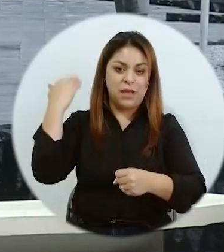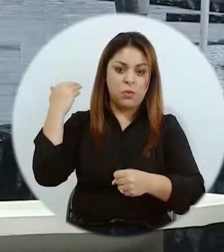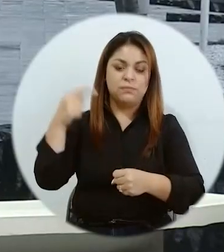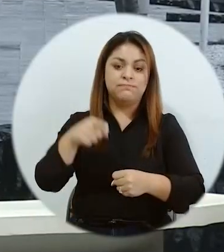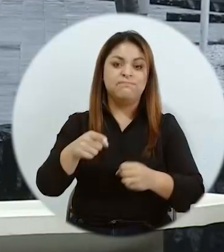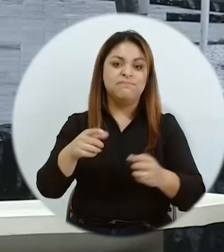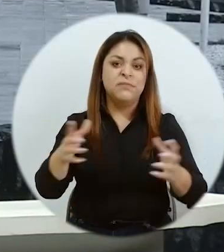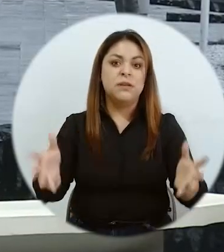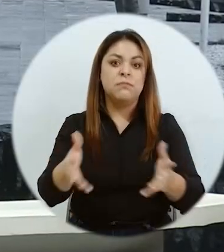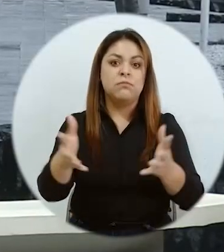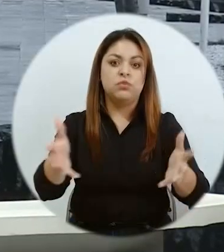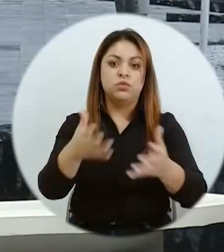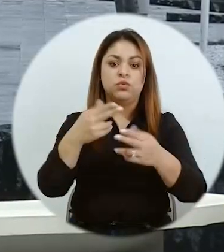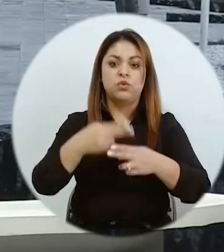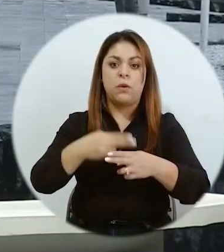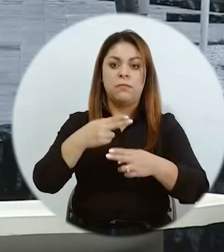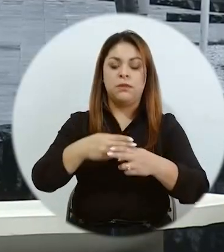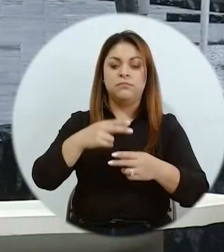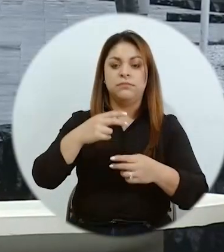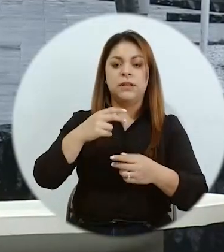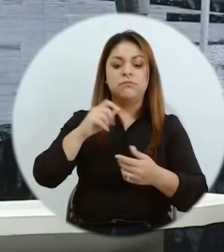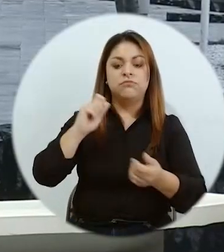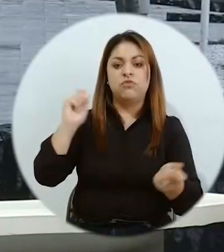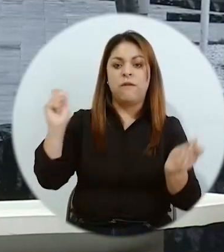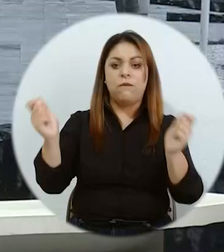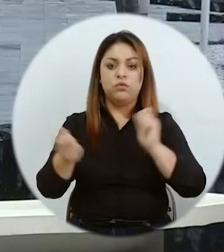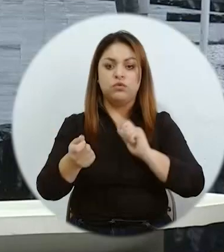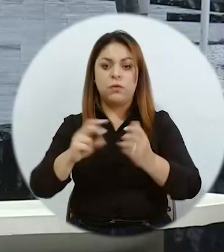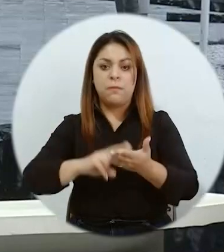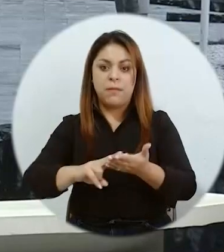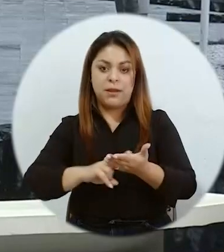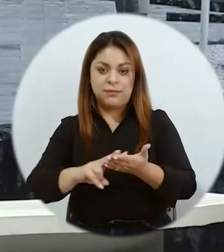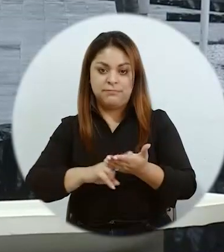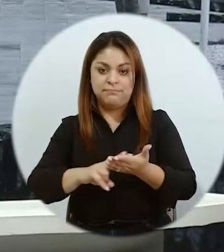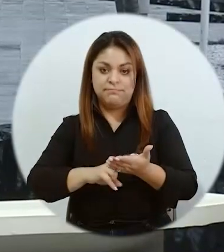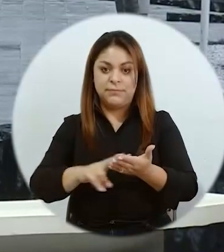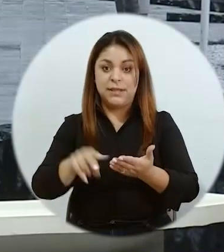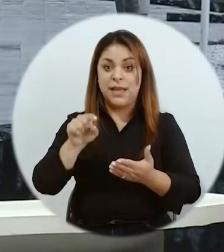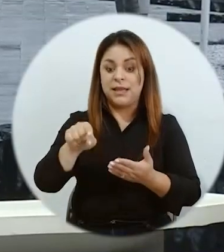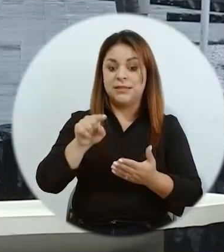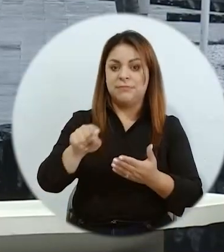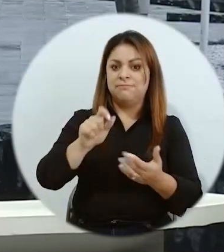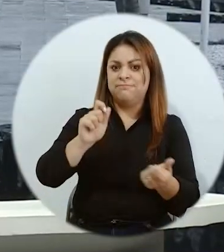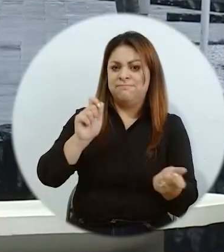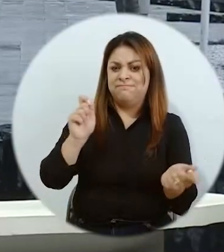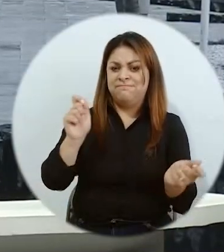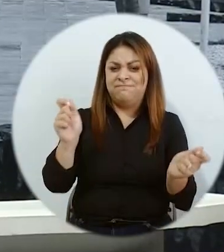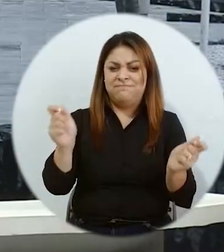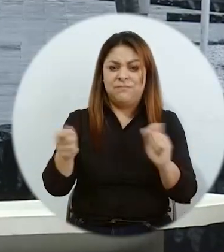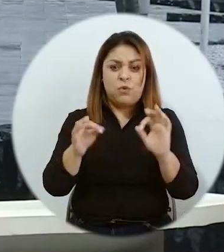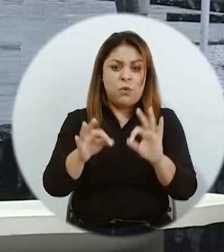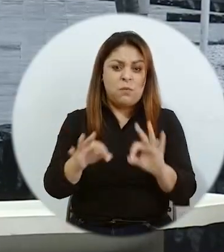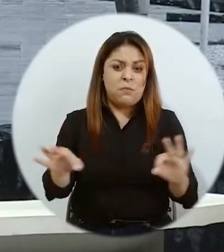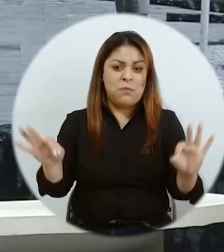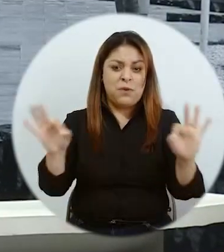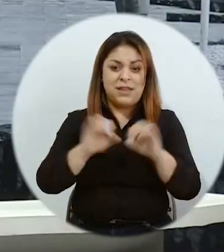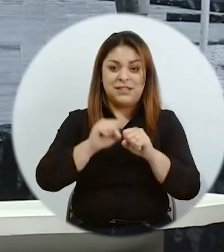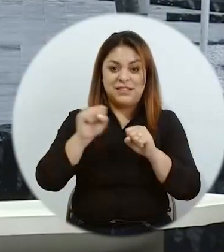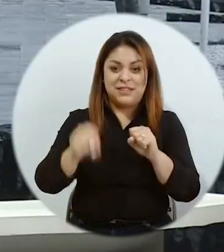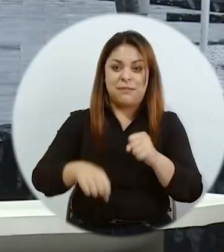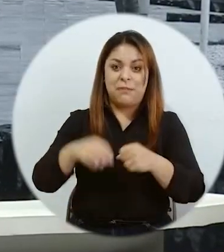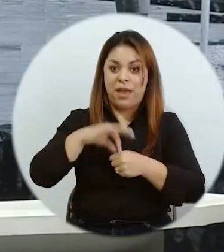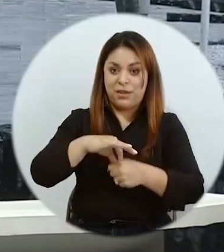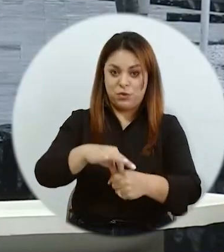la llamada Revolución Verde, ¿verdad? Que fue una transformación muy importante en los sistemas de producción agrícola que pasaron a ser cada vez